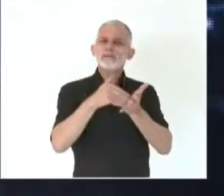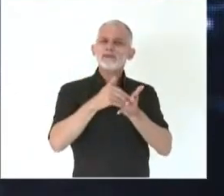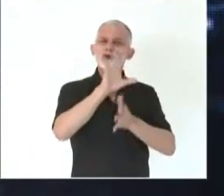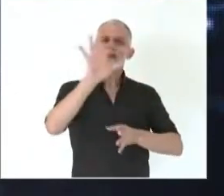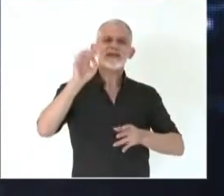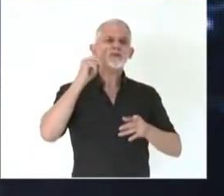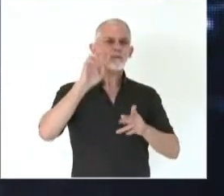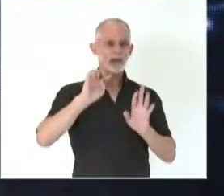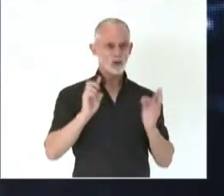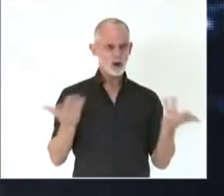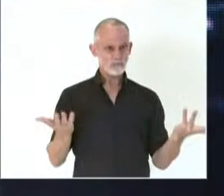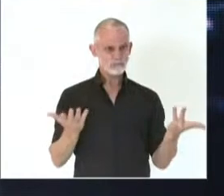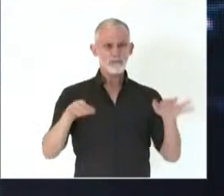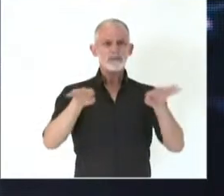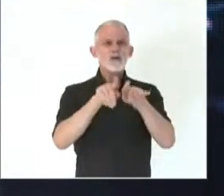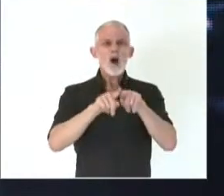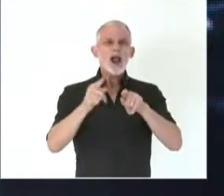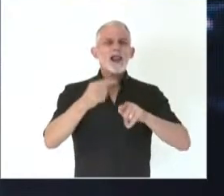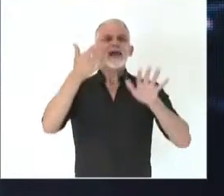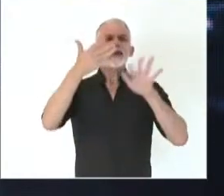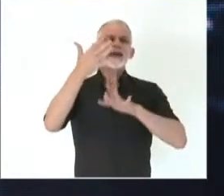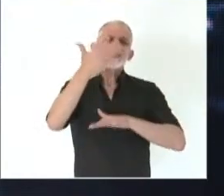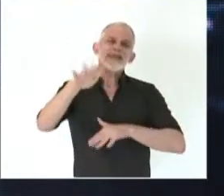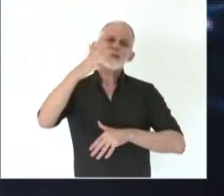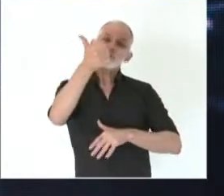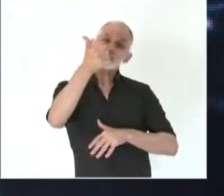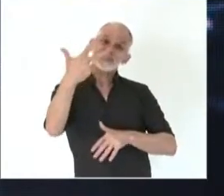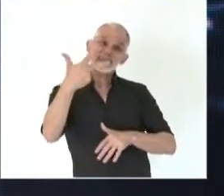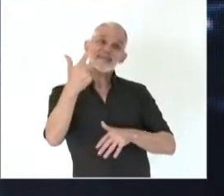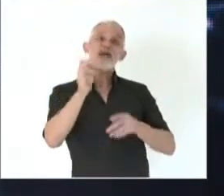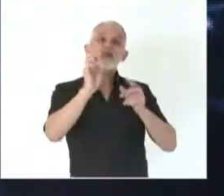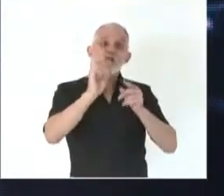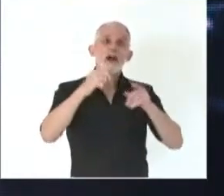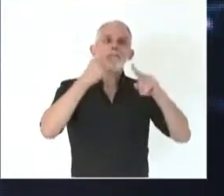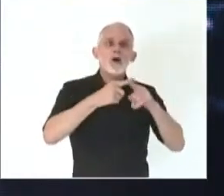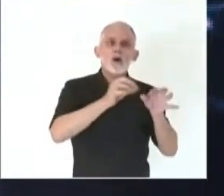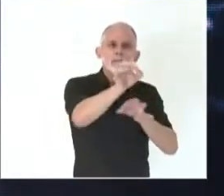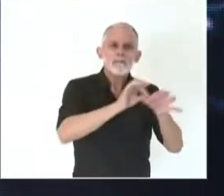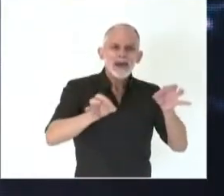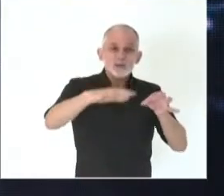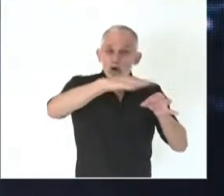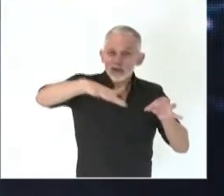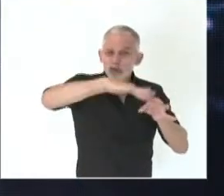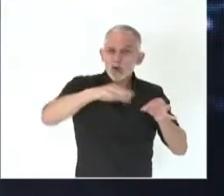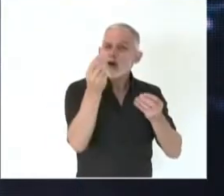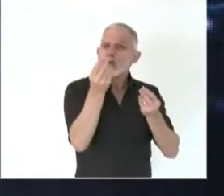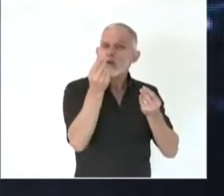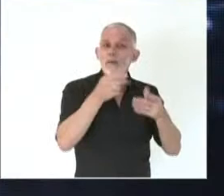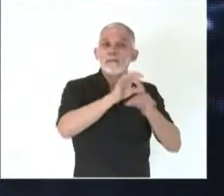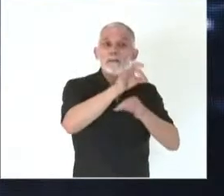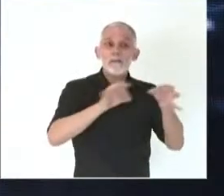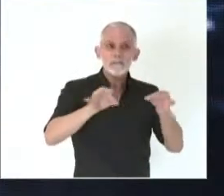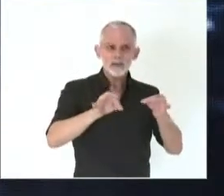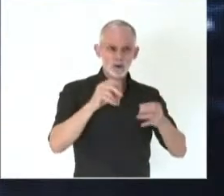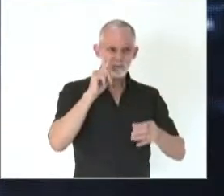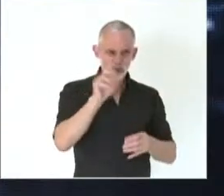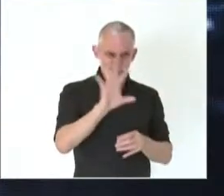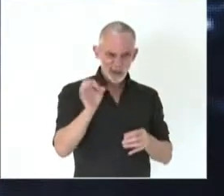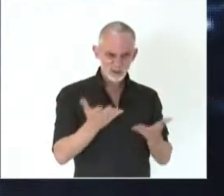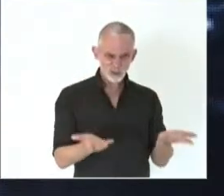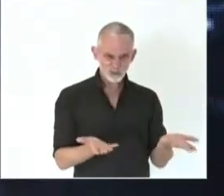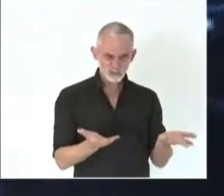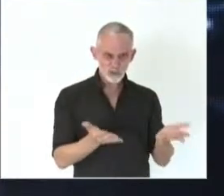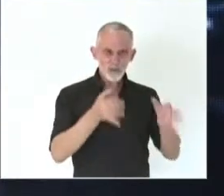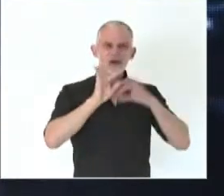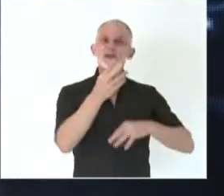de dólares, lo que equivale a 563 dólares por metro cuadrado, cuando en esa zona el valor de mercado es de 1.500. Lo